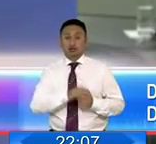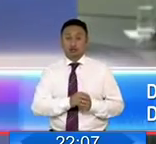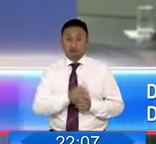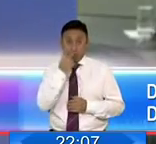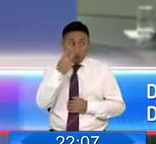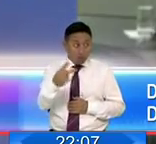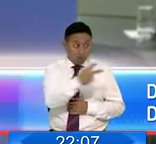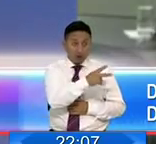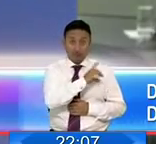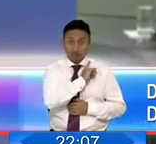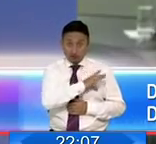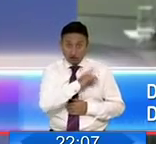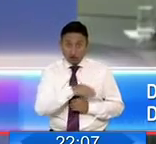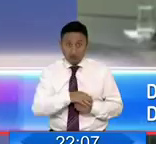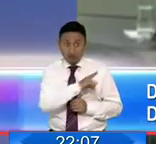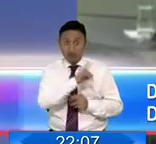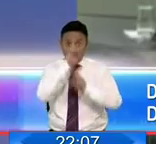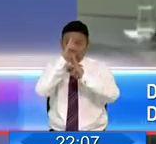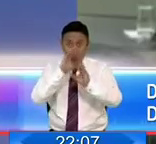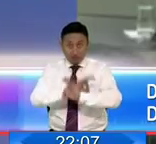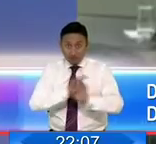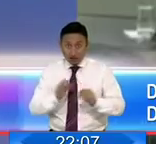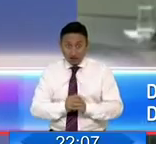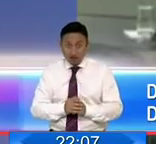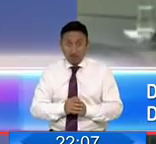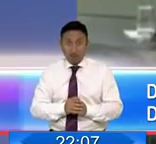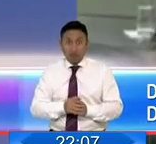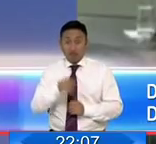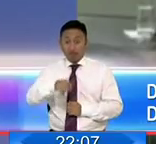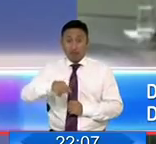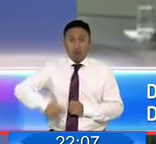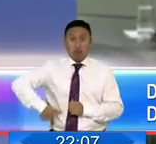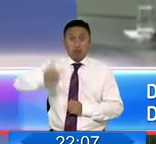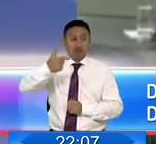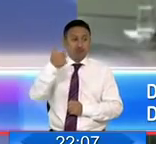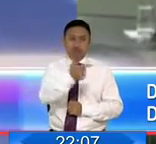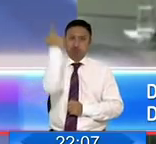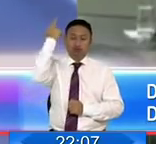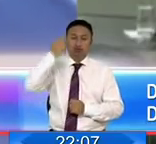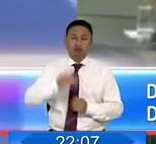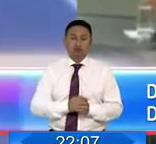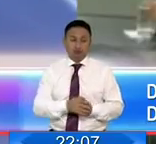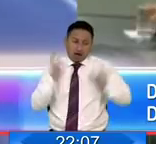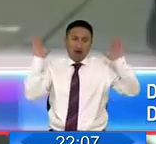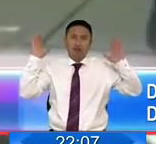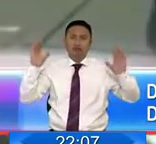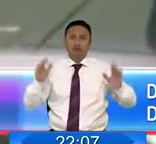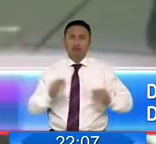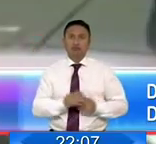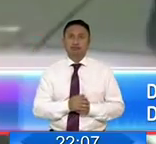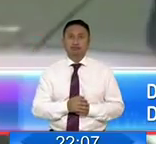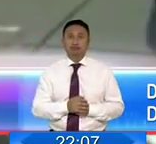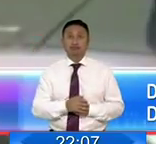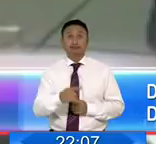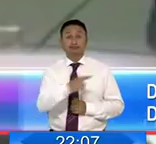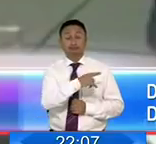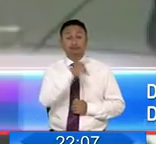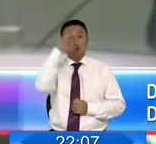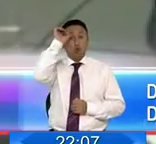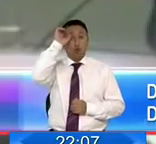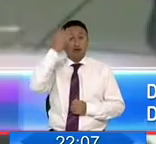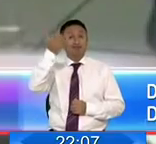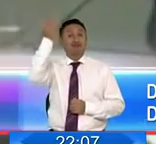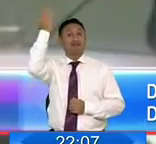en Chile, cuando no se respeta a un carabinero, saca, desenfunde el revólver y le pega el tiro y se acabó. Estas fueron las polémicas declaraciones